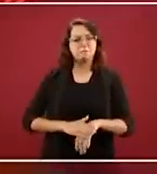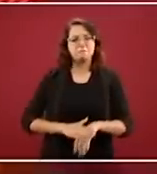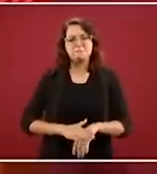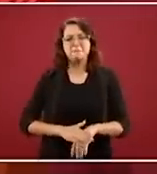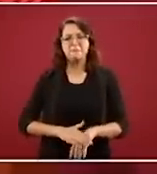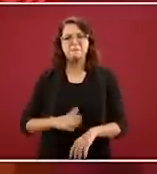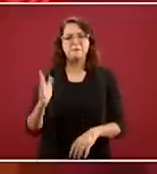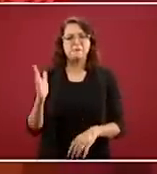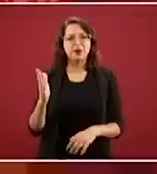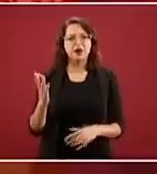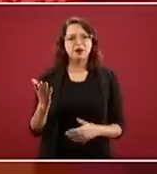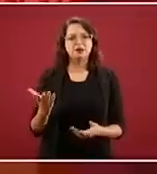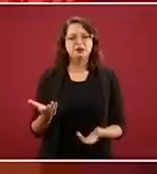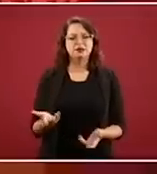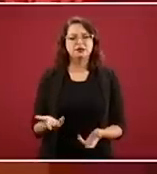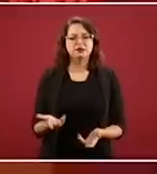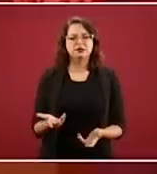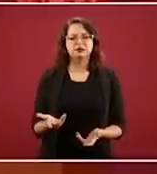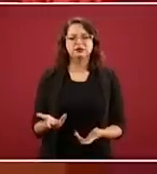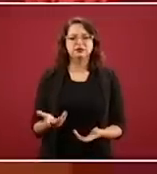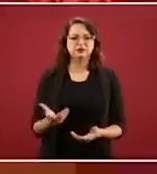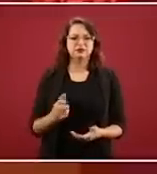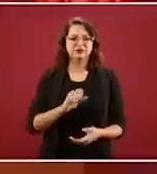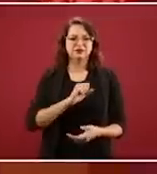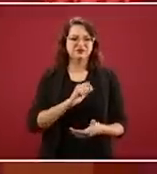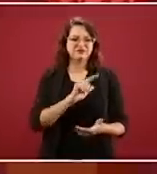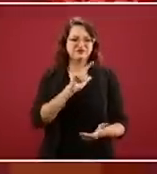delitos en general,